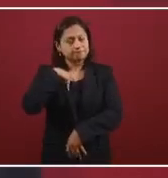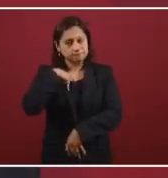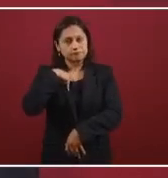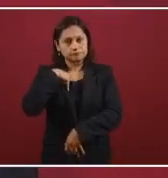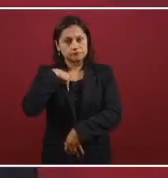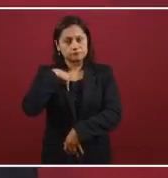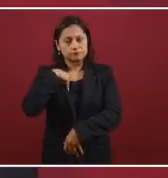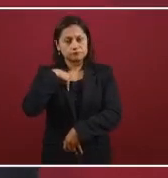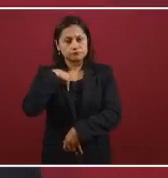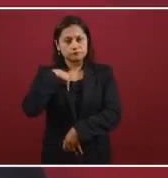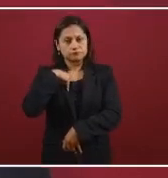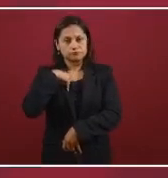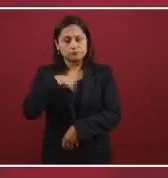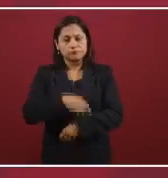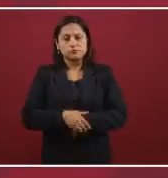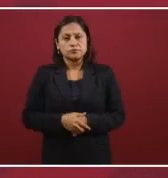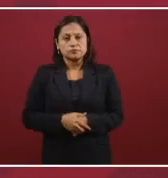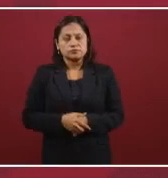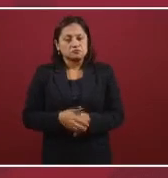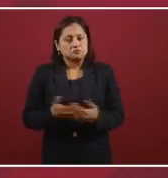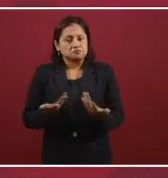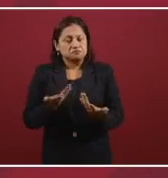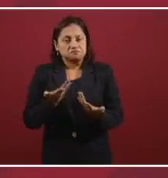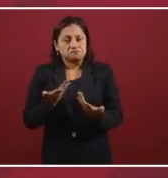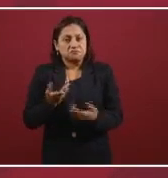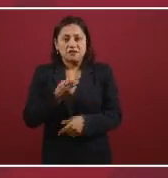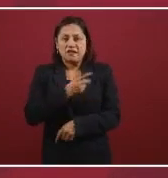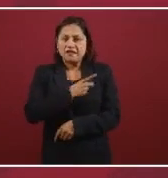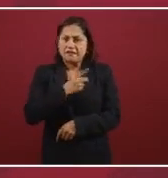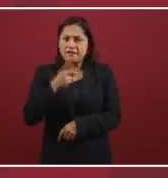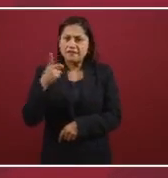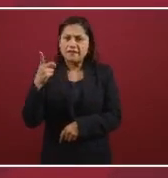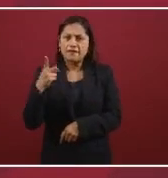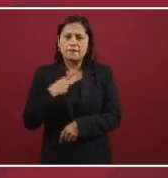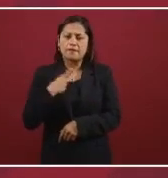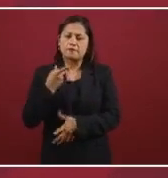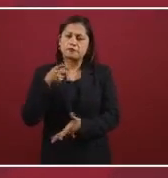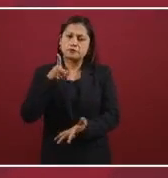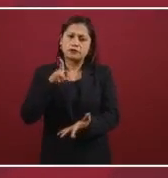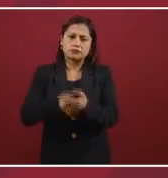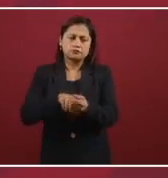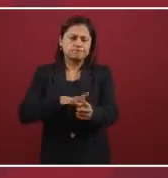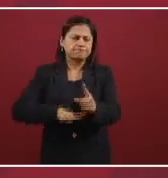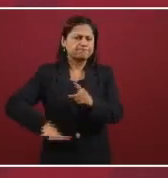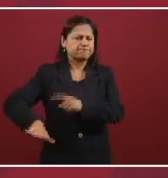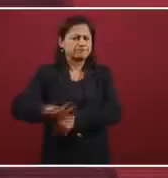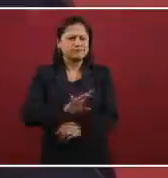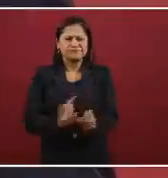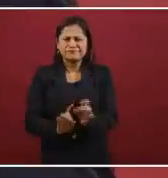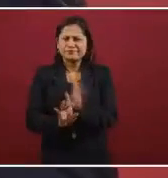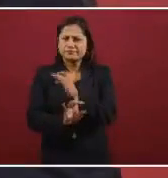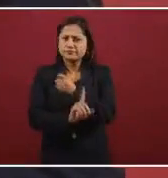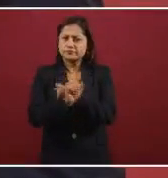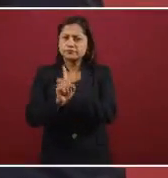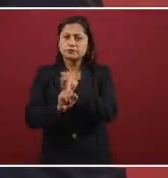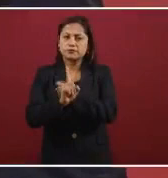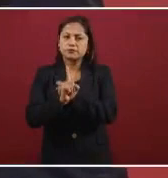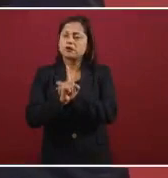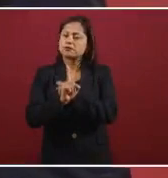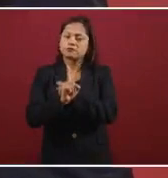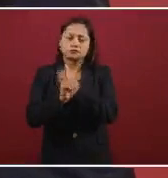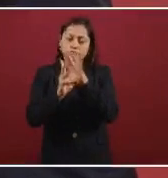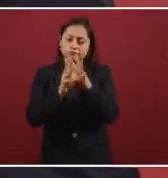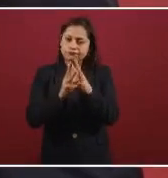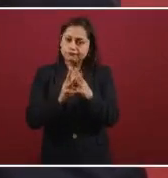tenemos que buscar la conciliación, la paz, la reconciliación,